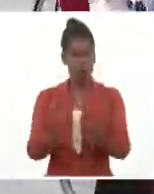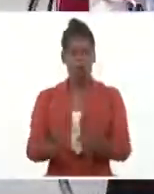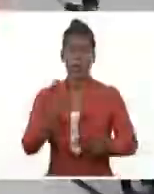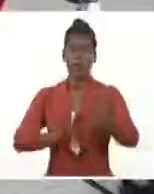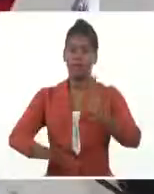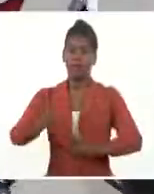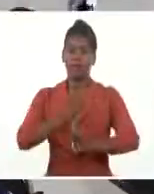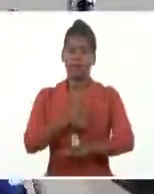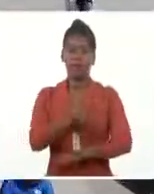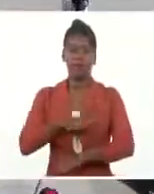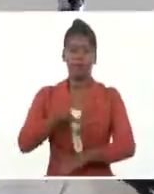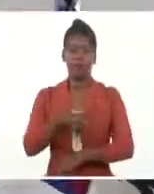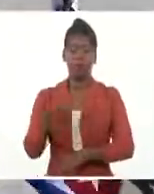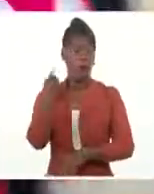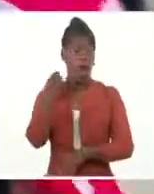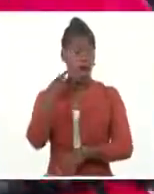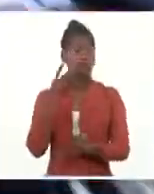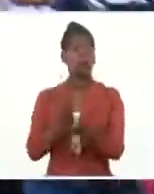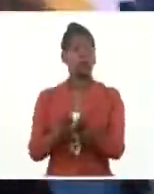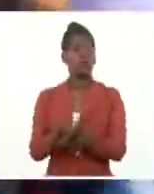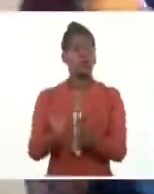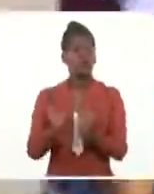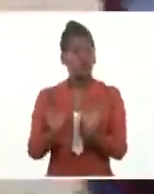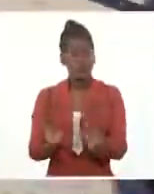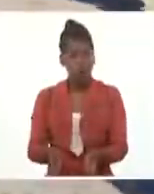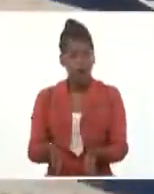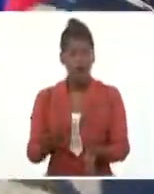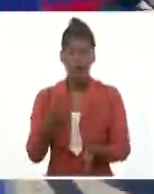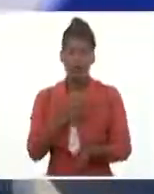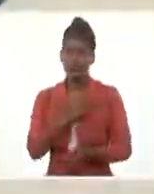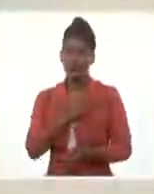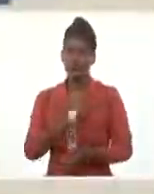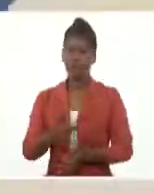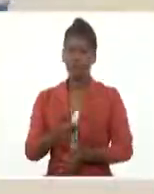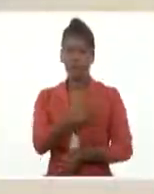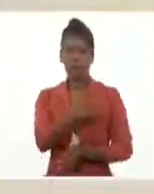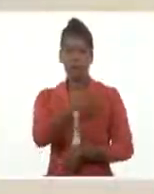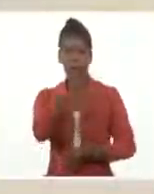es herencia y viene en sangre, y ningún bloqueo lo puede